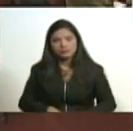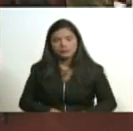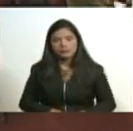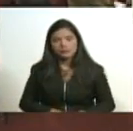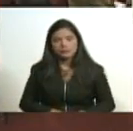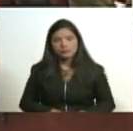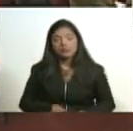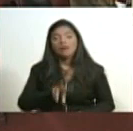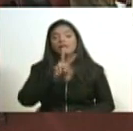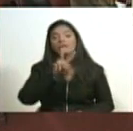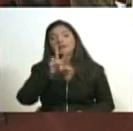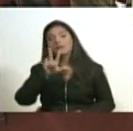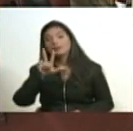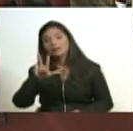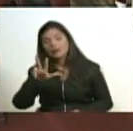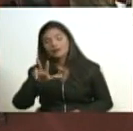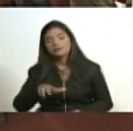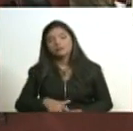23,